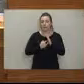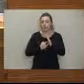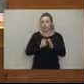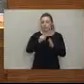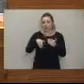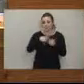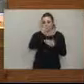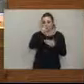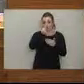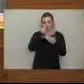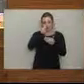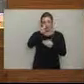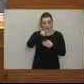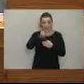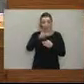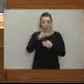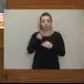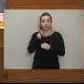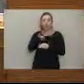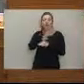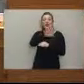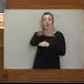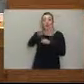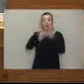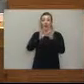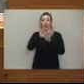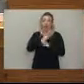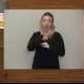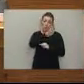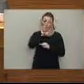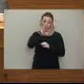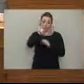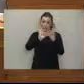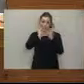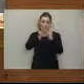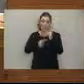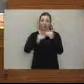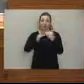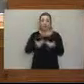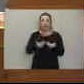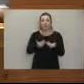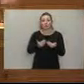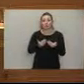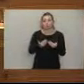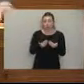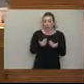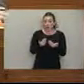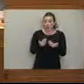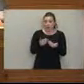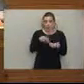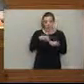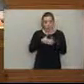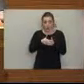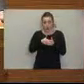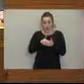esta cofinanciación era del 50%, ahora es del 40%. Y aquí el principal obstáculo, ya ha hecho mención también el portavoz